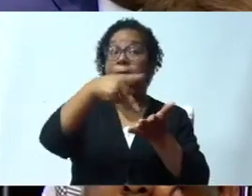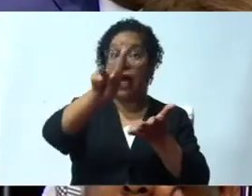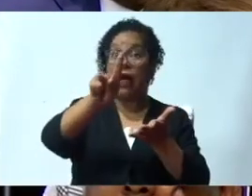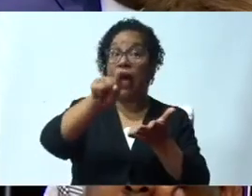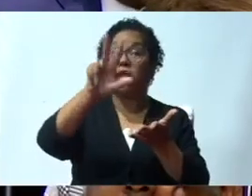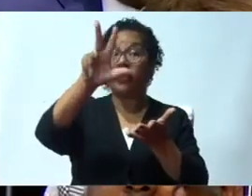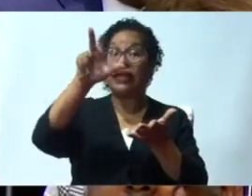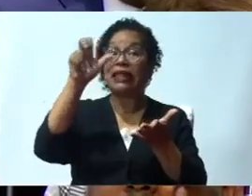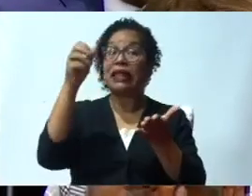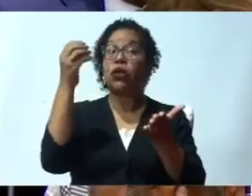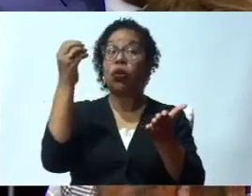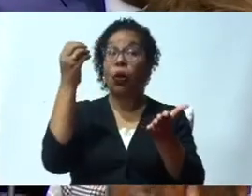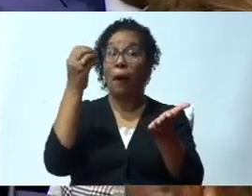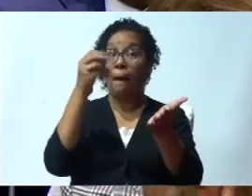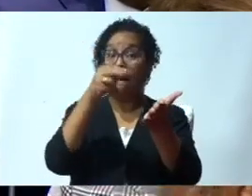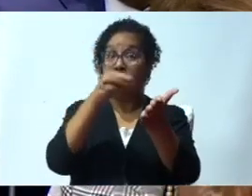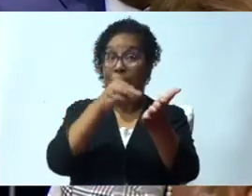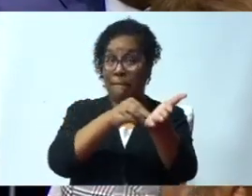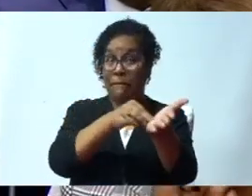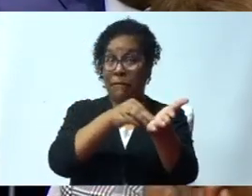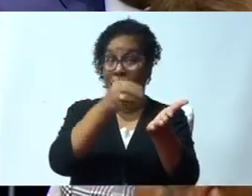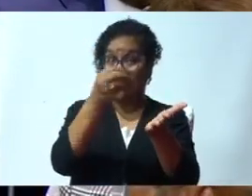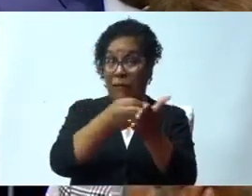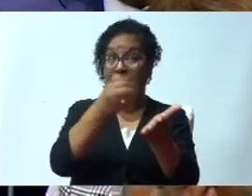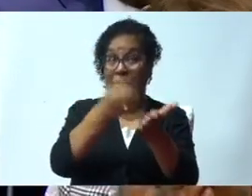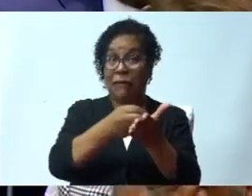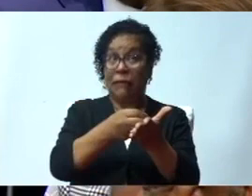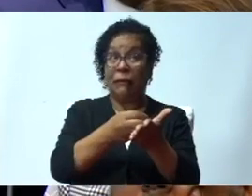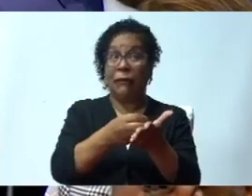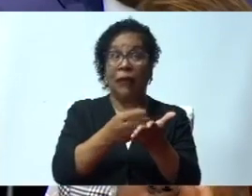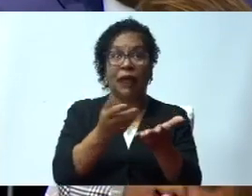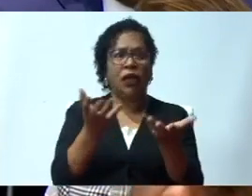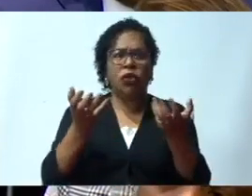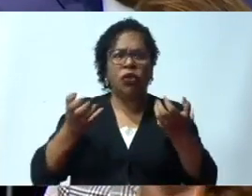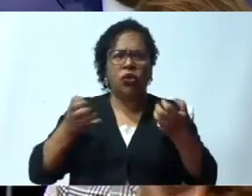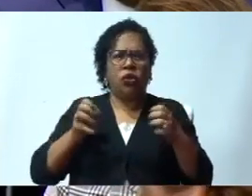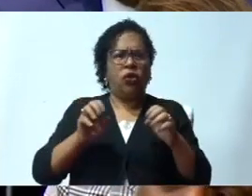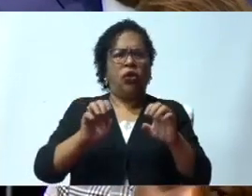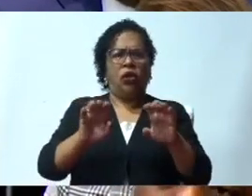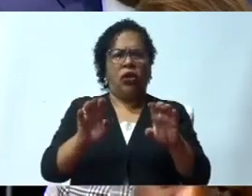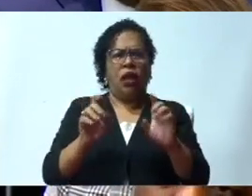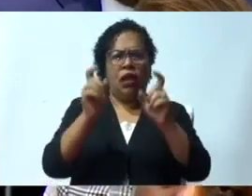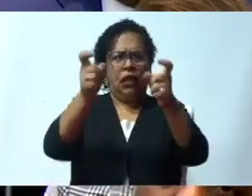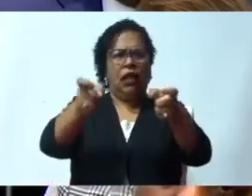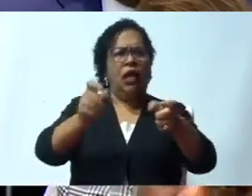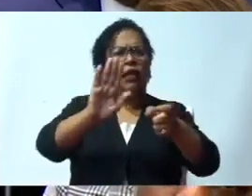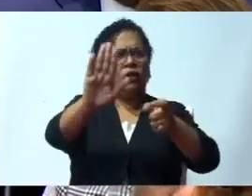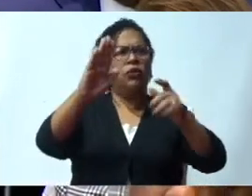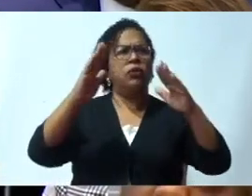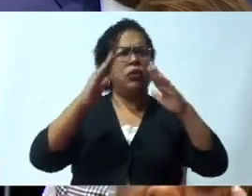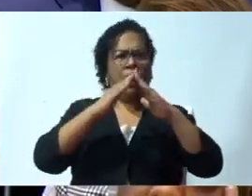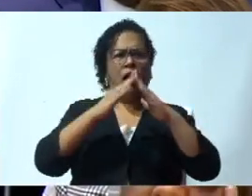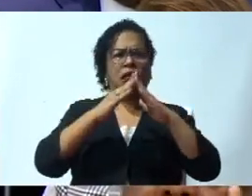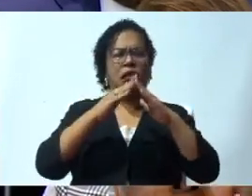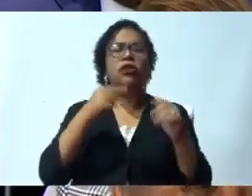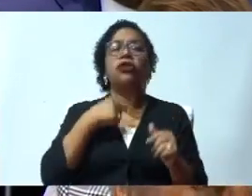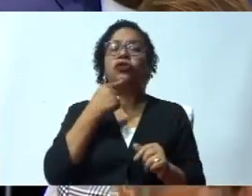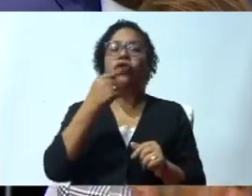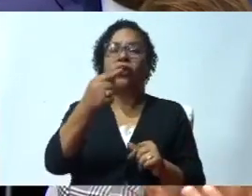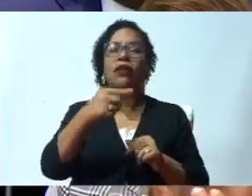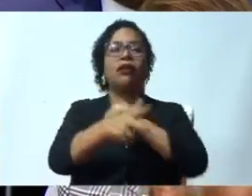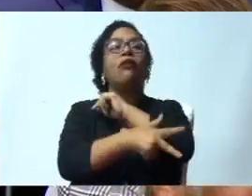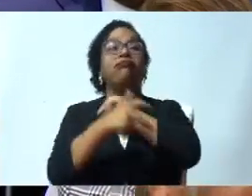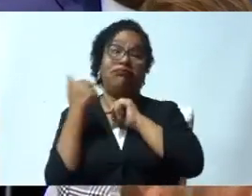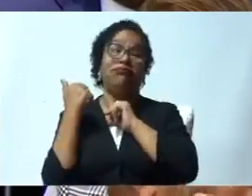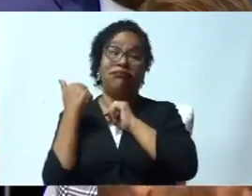inicial y entonces no le quieren entregar el apartamento. Entonces yo digo yo que eso es robo porque le están robando el